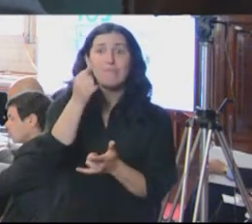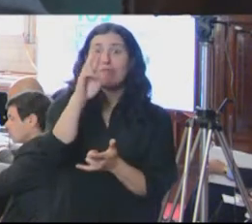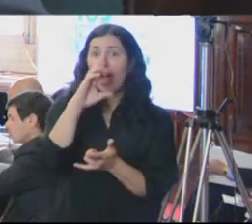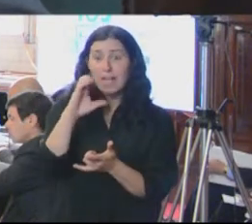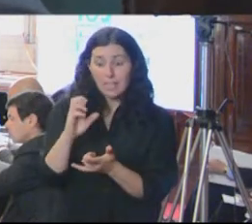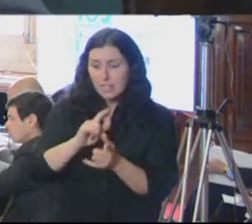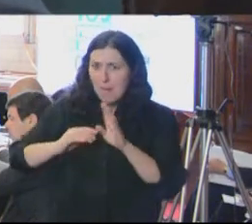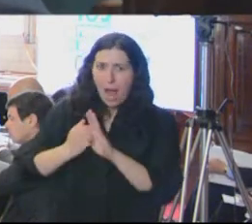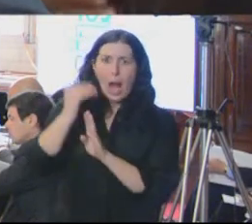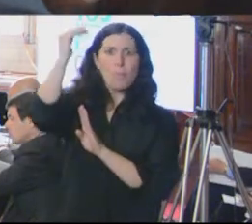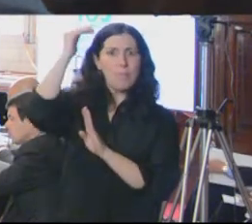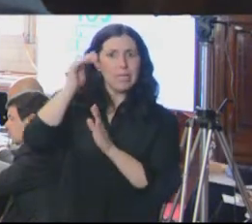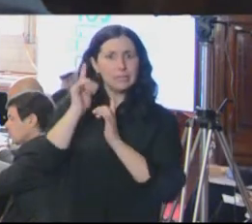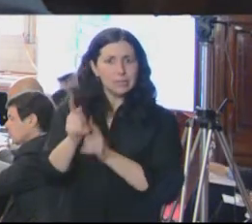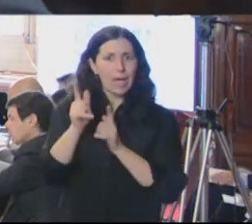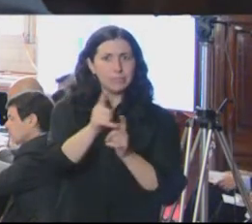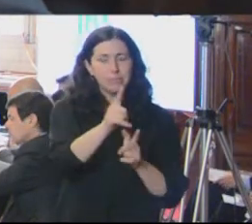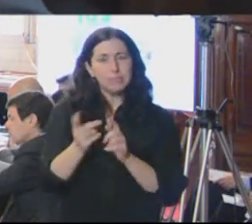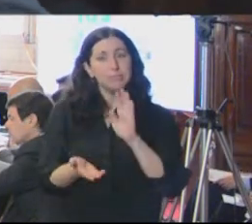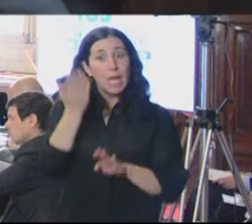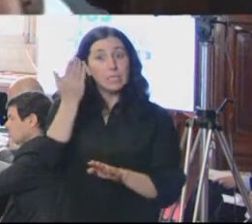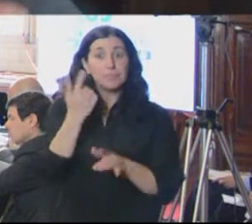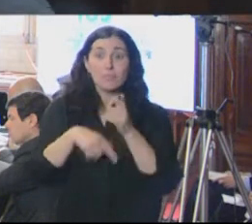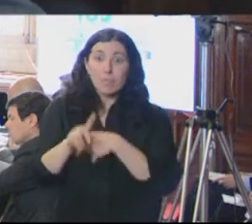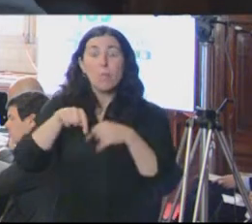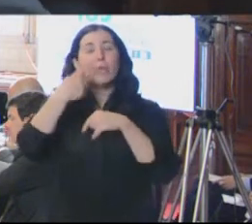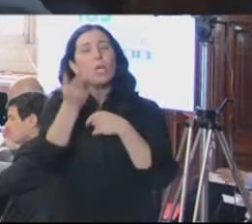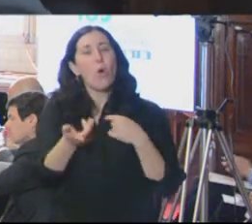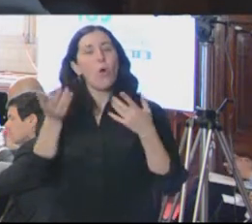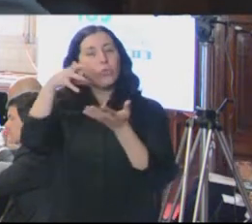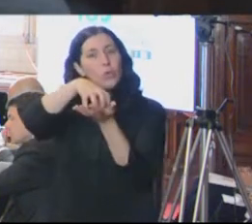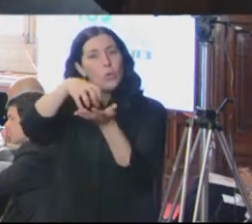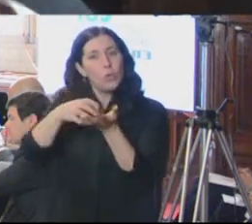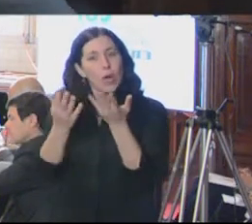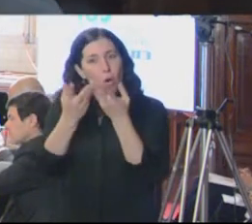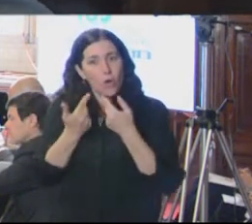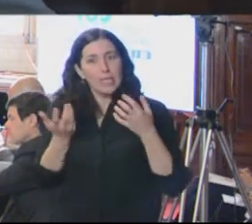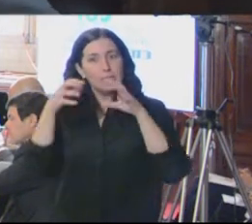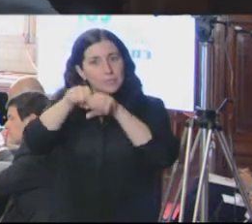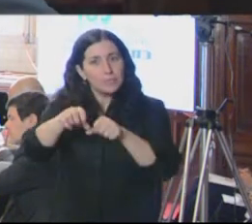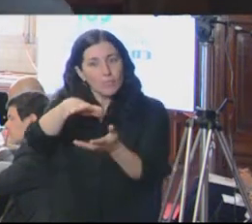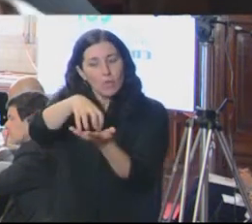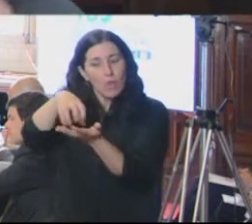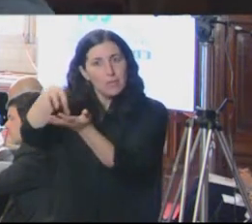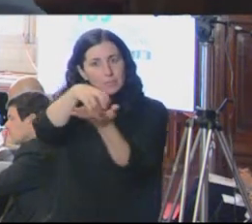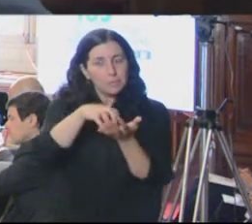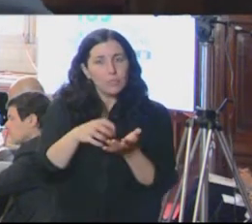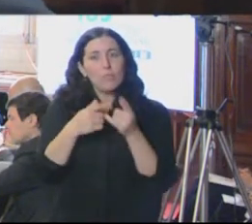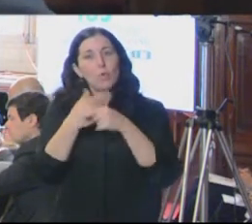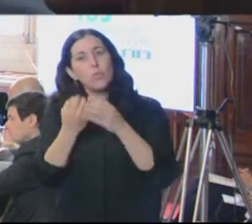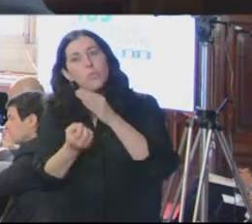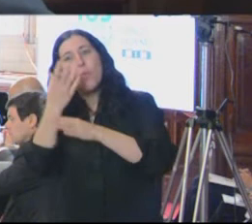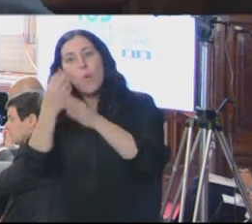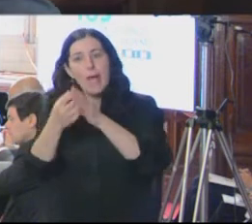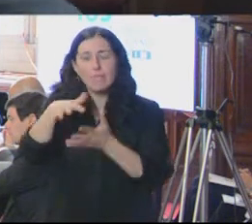otras organizaciones al margen de la ley son las que están entrando a estos territorios y son otras organizaciones o otros elementos